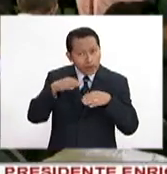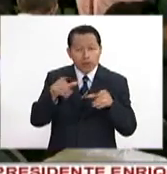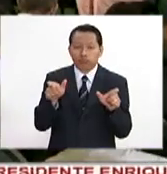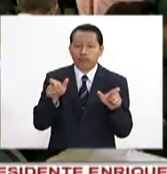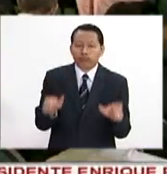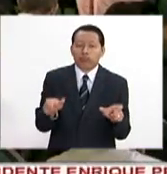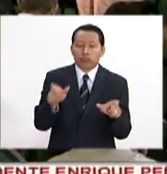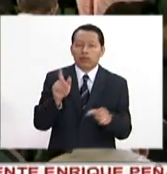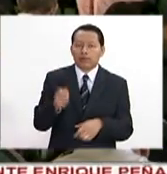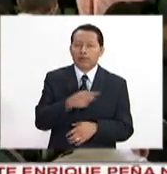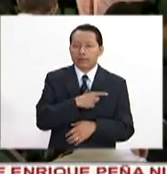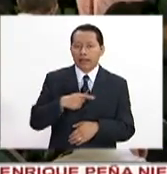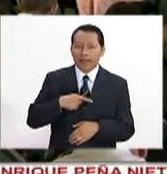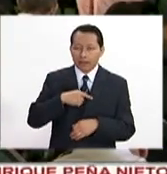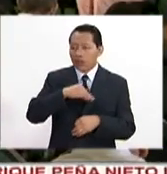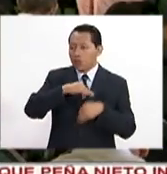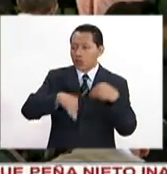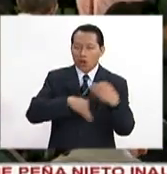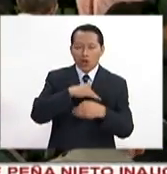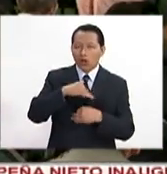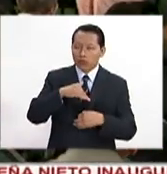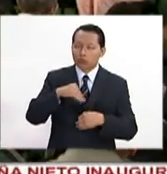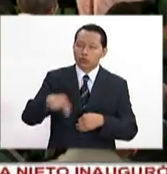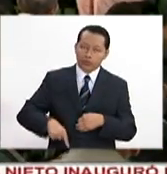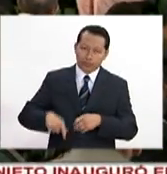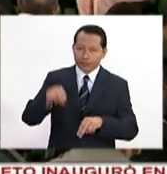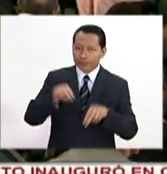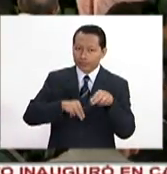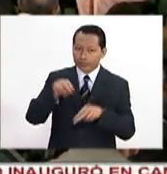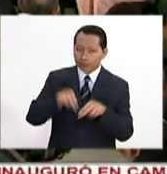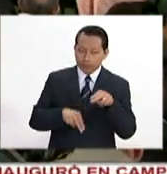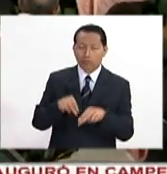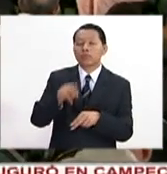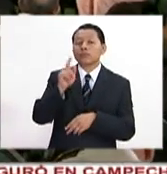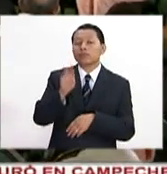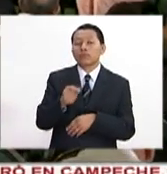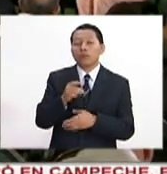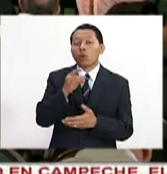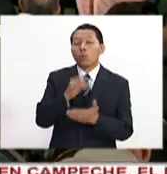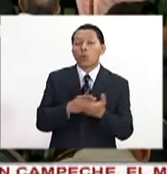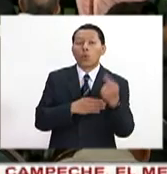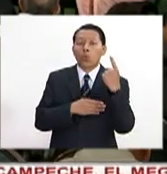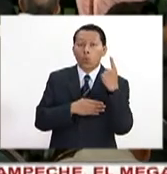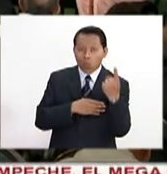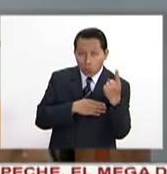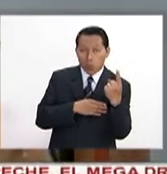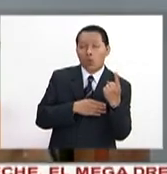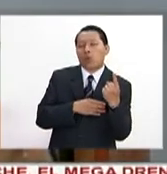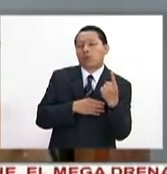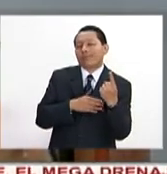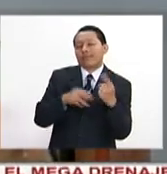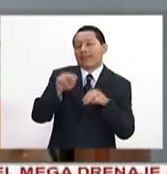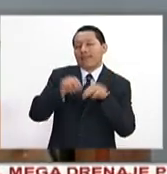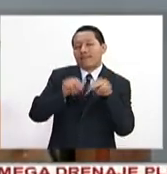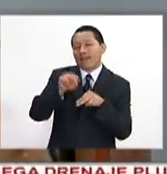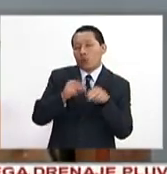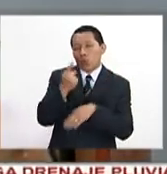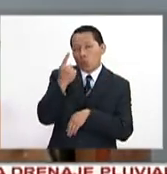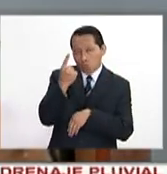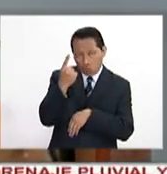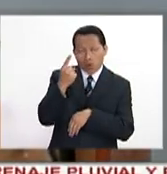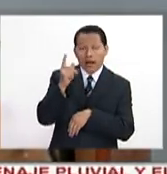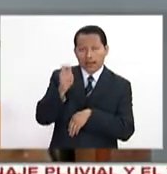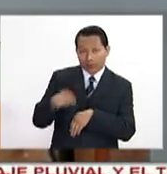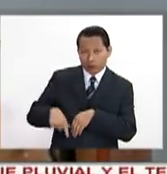nos convoca a todos los órdenes de gobierno. No recae en un solo nivel de gobierno. No estaría solamente el